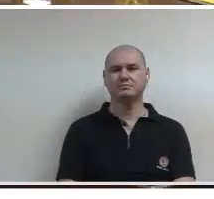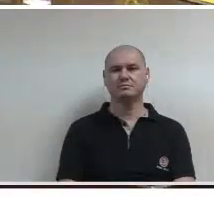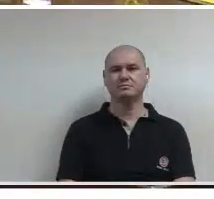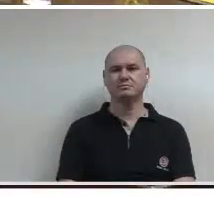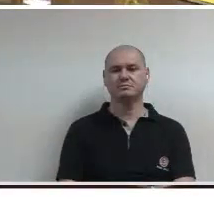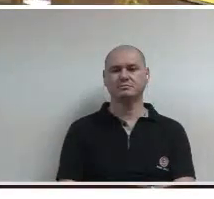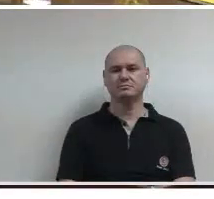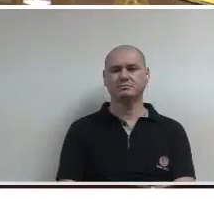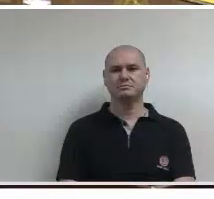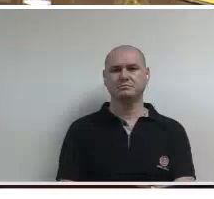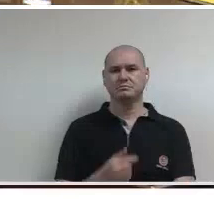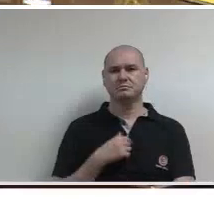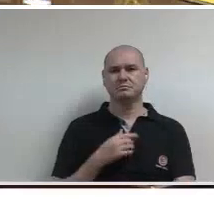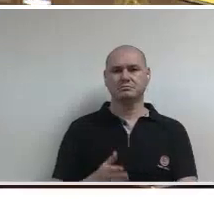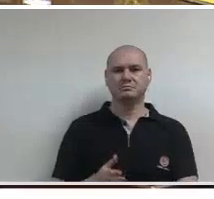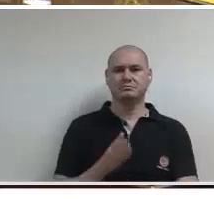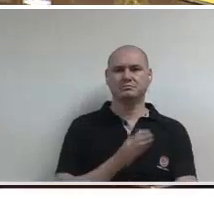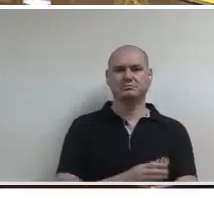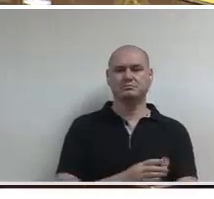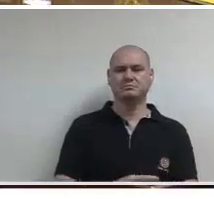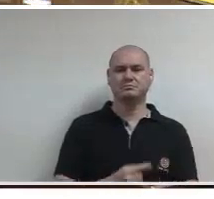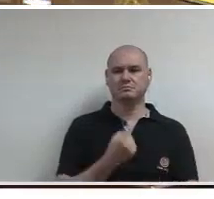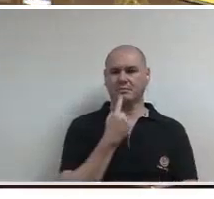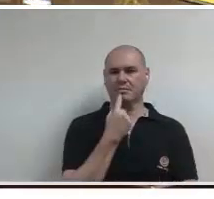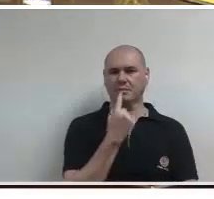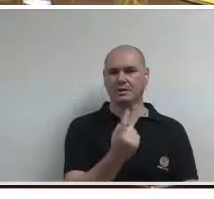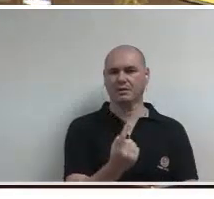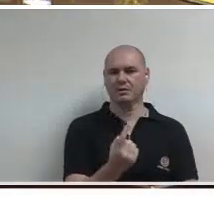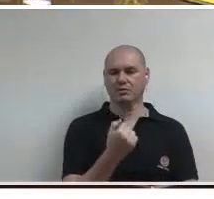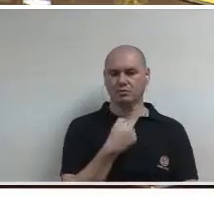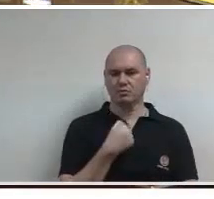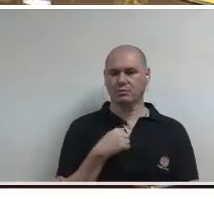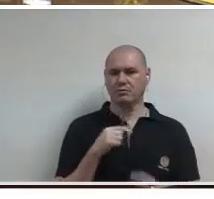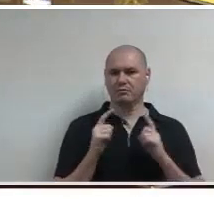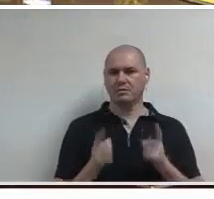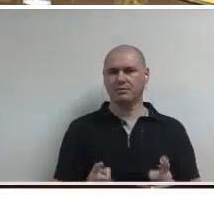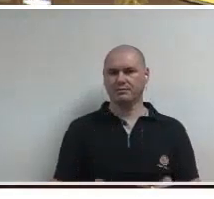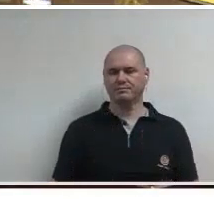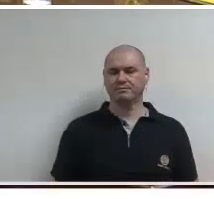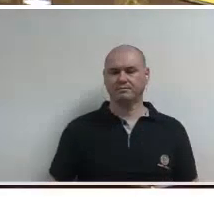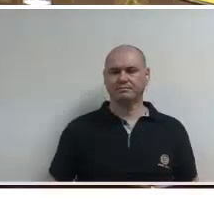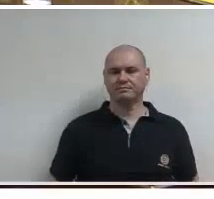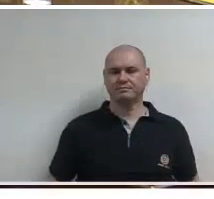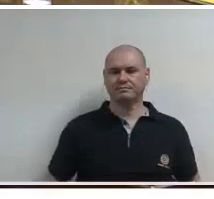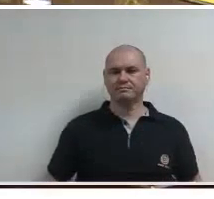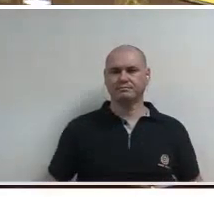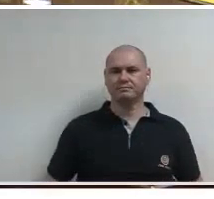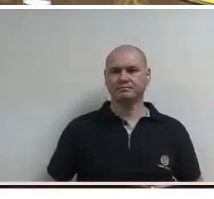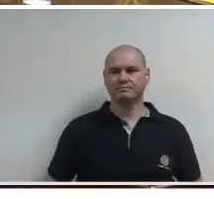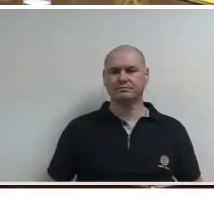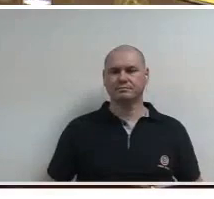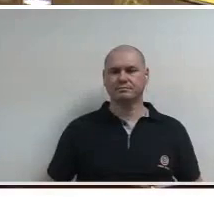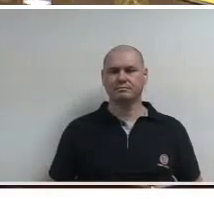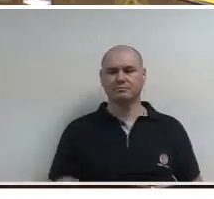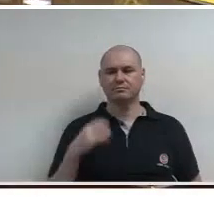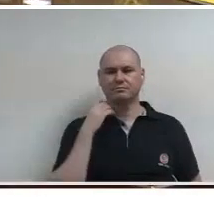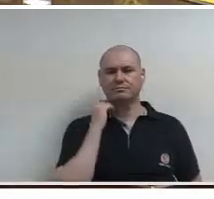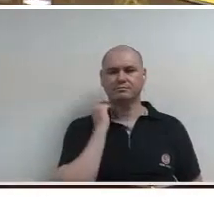Insogarain, Baebare, Ha, He, yo he conocido ser en donde no ni Eva, Que, He, Hija,